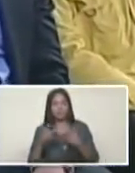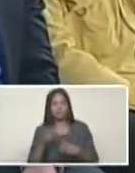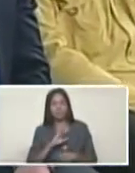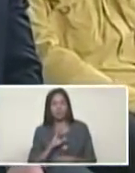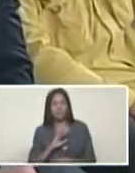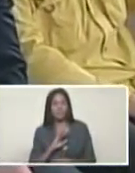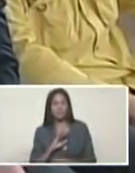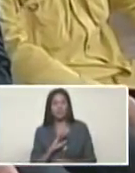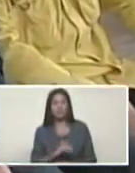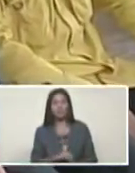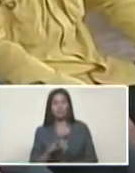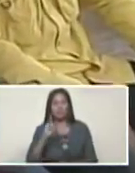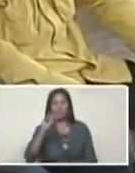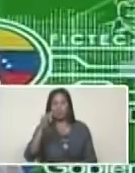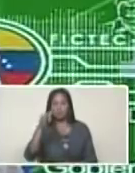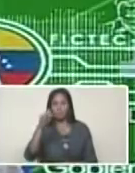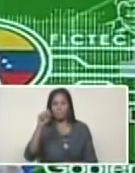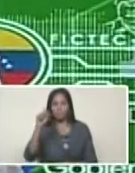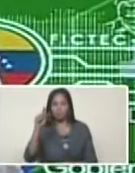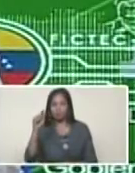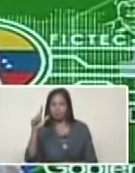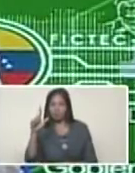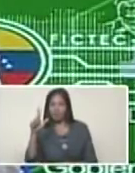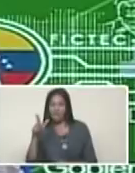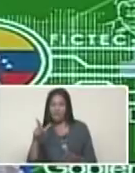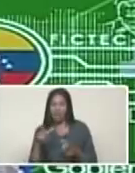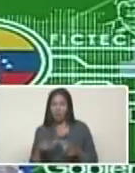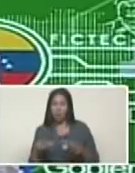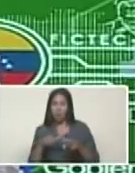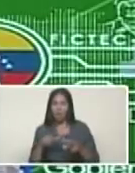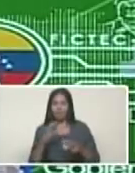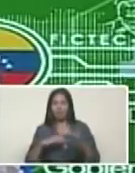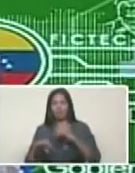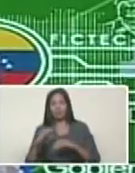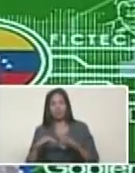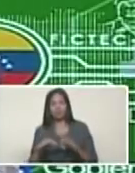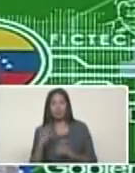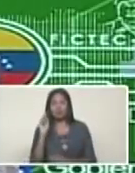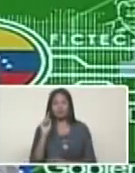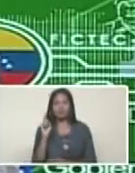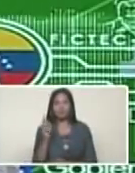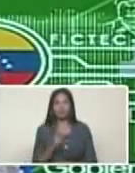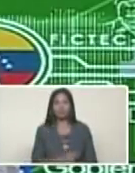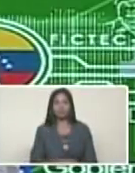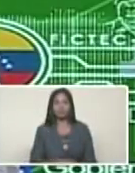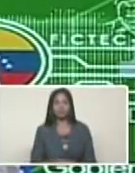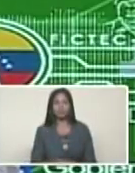de Ipostel. Esta corporación de las telecomunicaciones es una necesidad